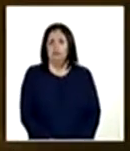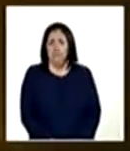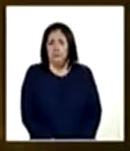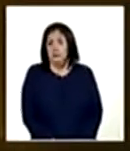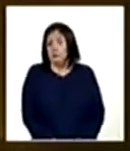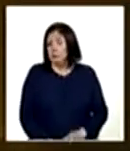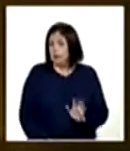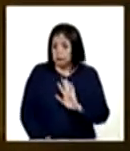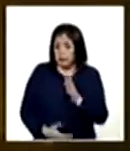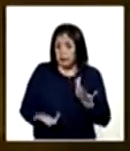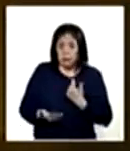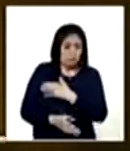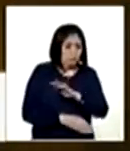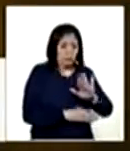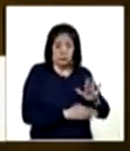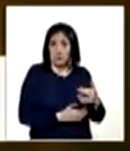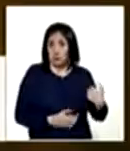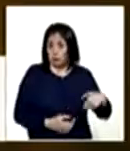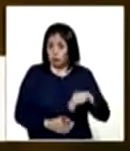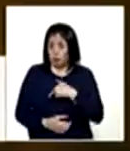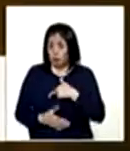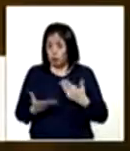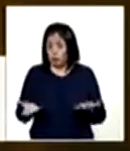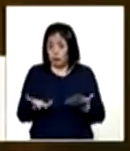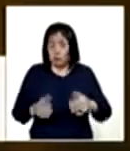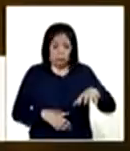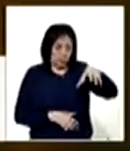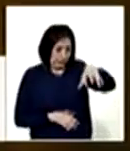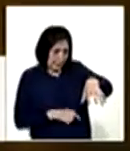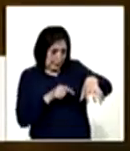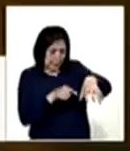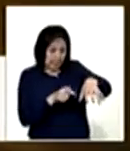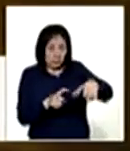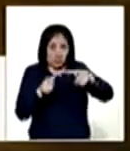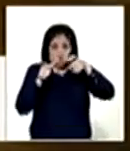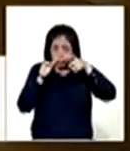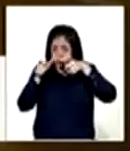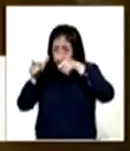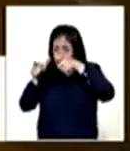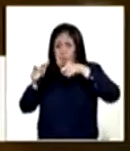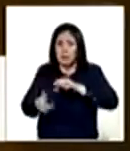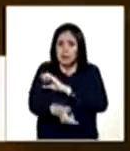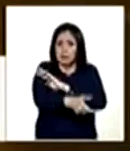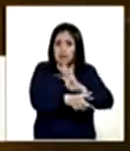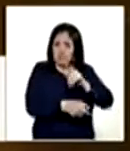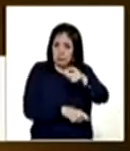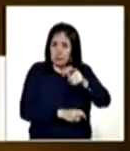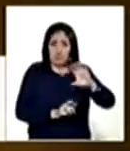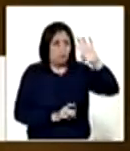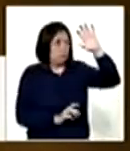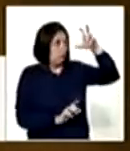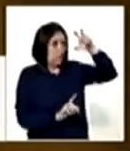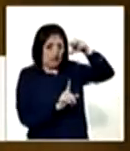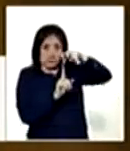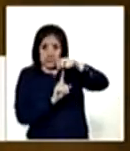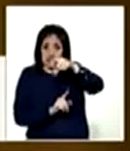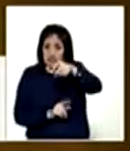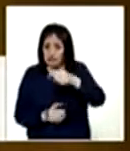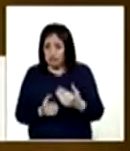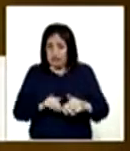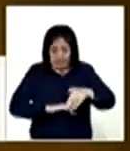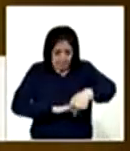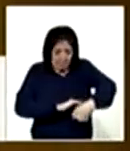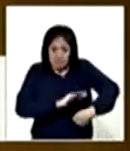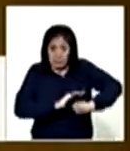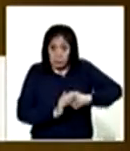Así es, Iris Mari, muy buenas tardes. Estamos en el Centro de Control y Videovigilancia de Bellavista porque las cámaras de seguridad captaron en horas de la madrugada